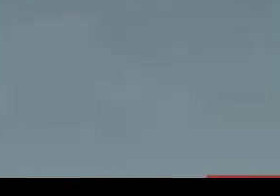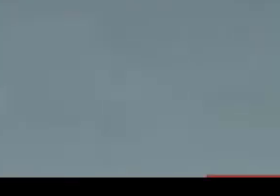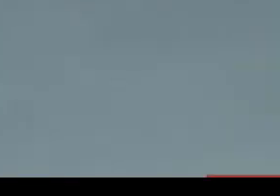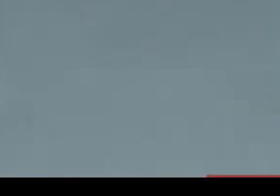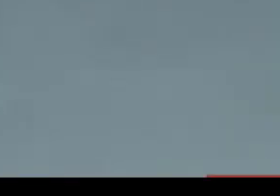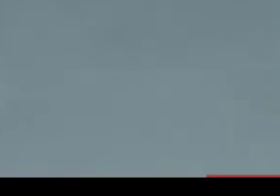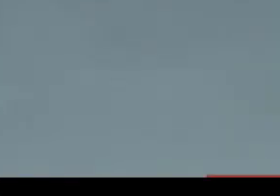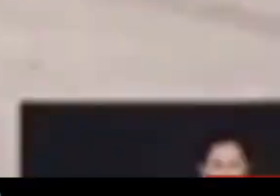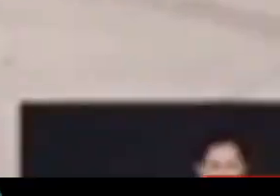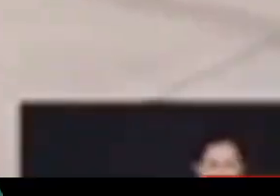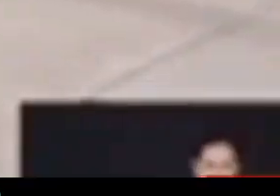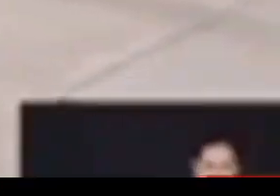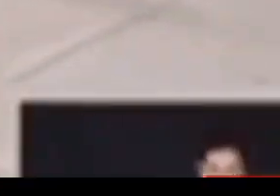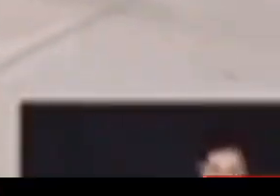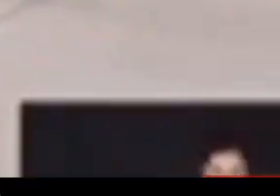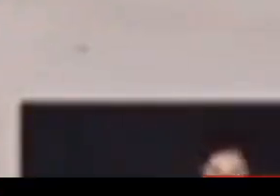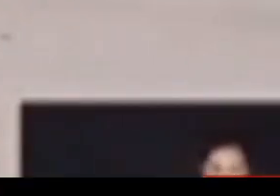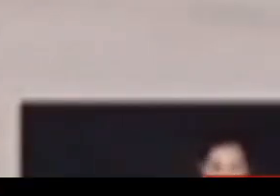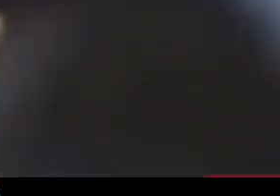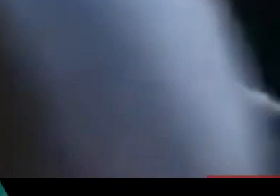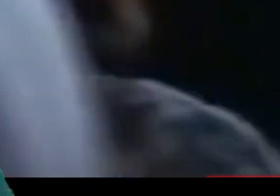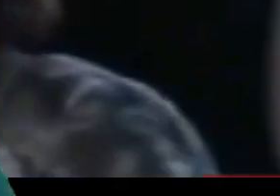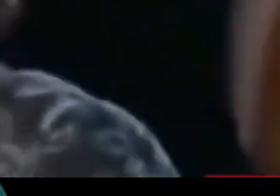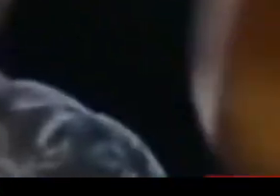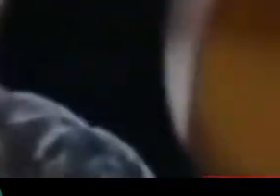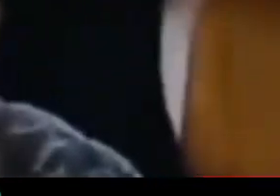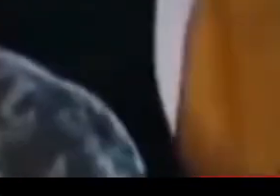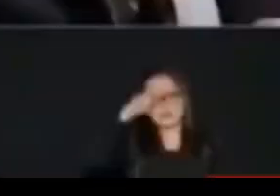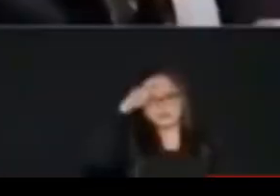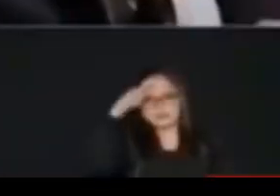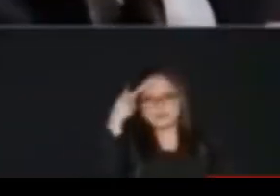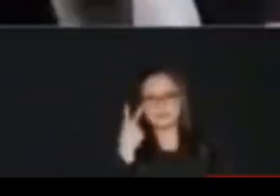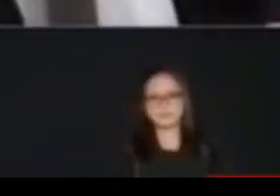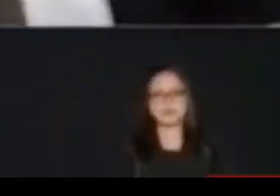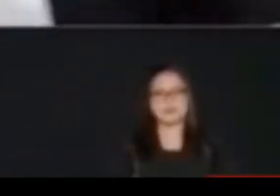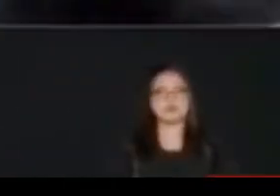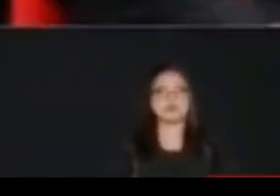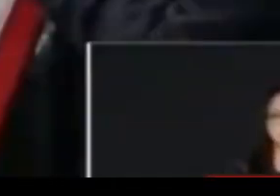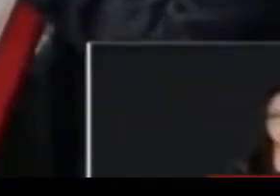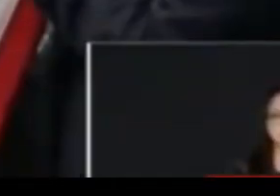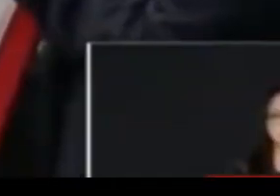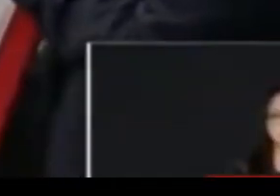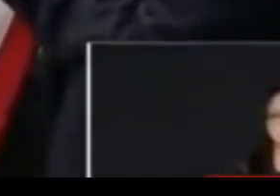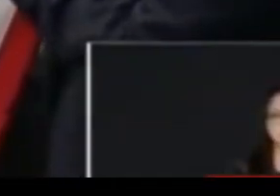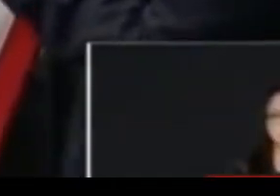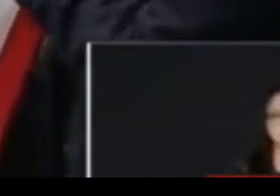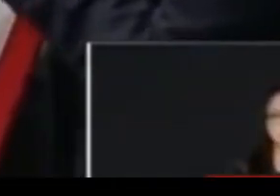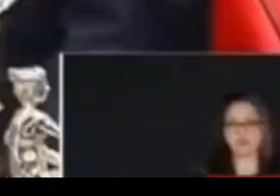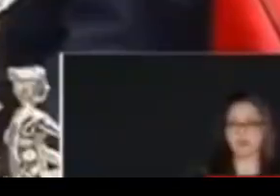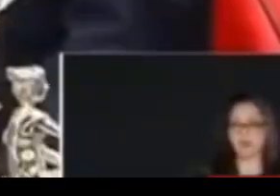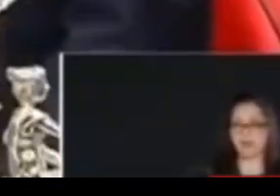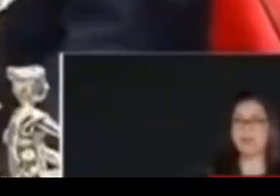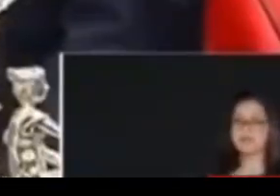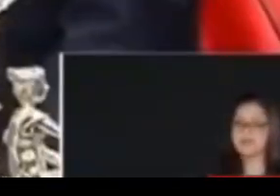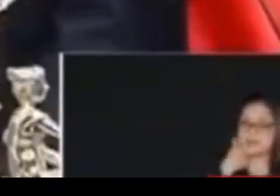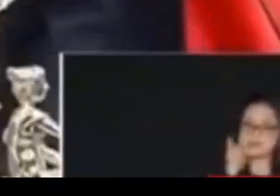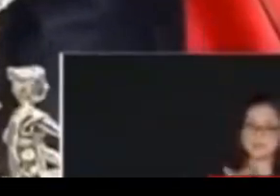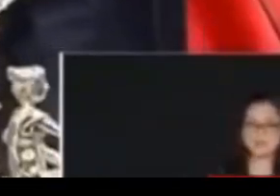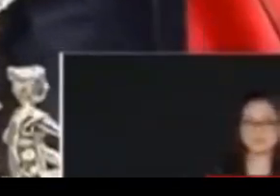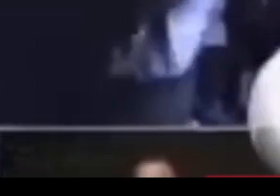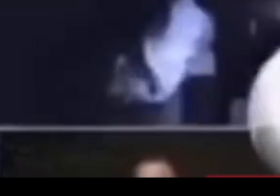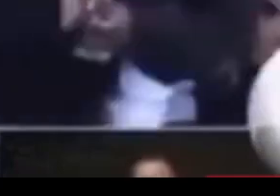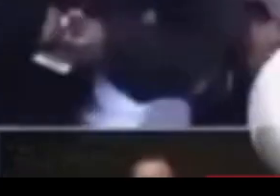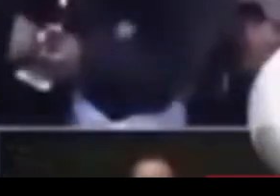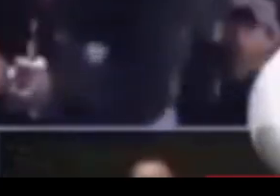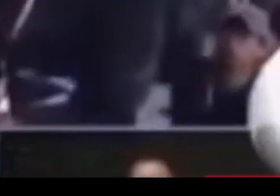Hola, gazapos, ¿cómo están? Espero que estén muy bien. Me acuerdo de cómo graba este Ángel Verdugo